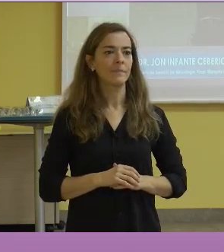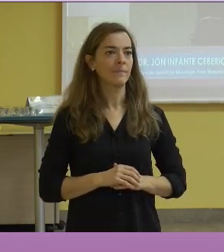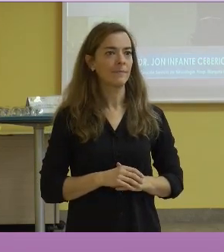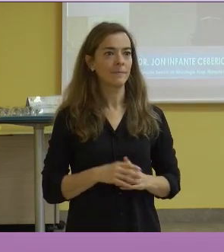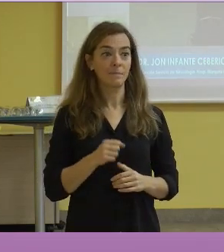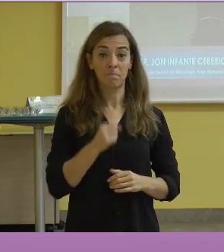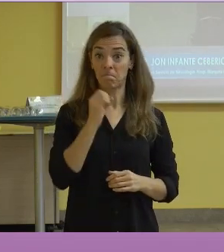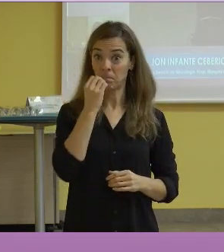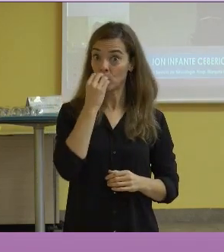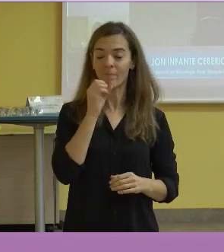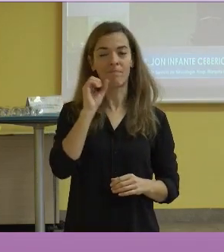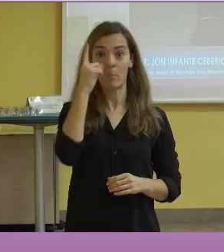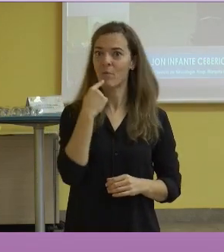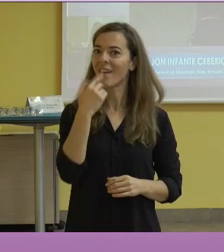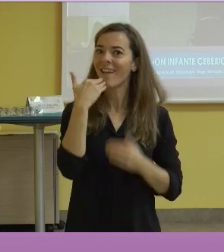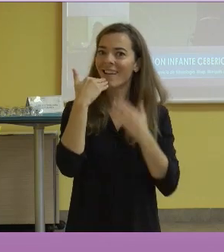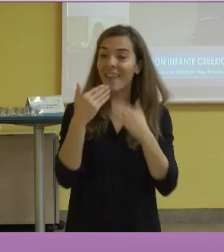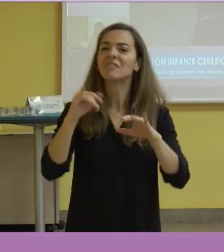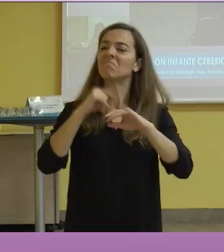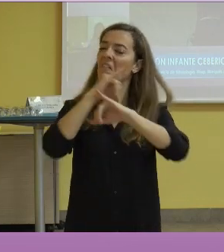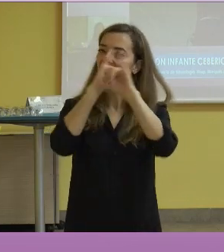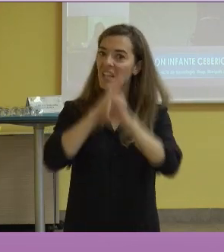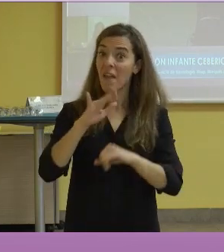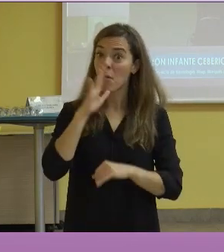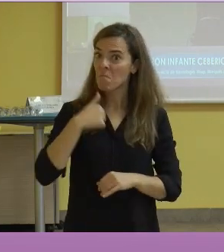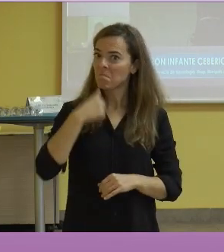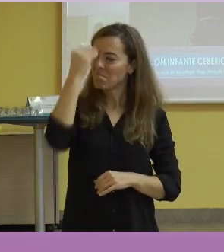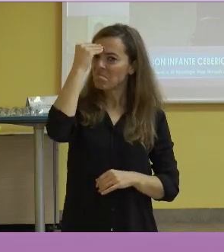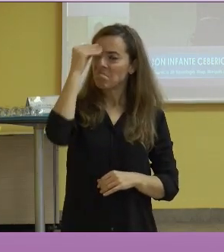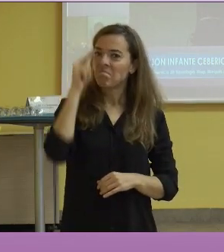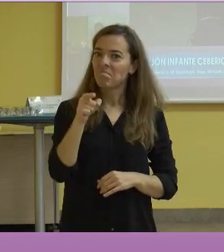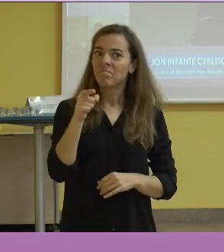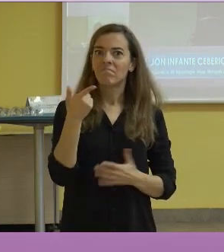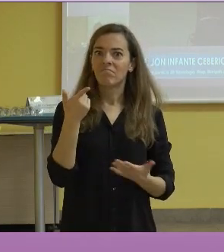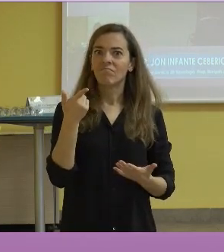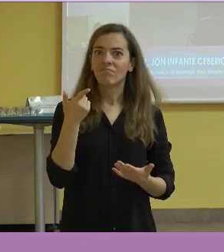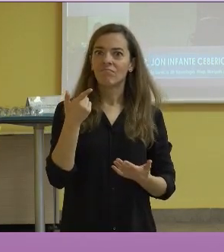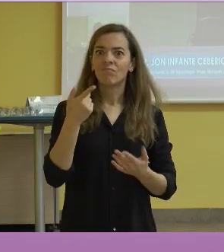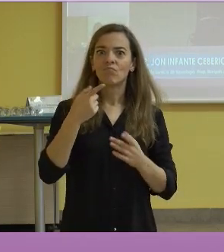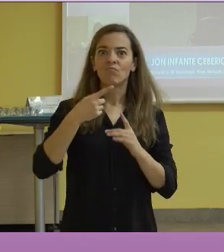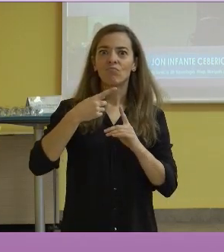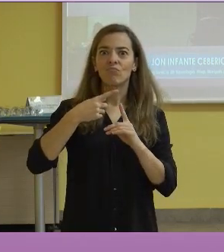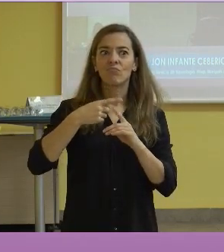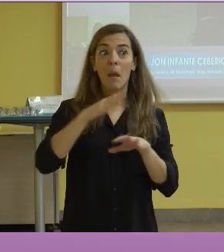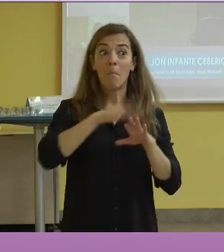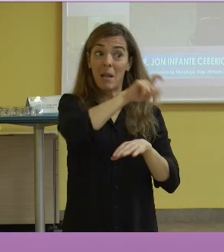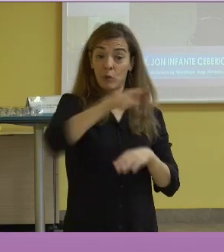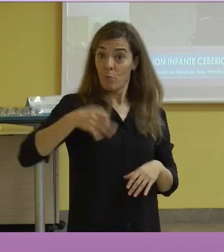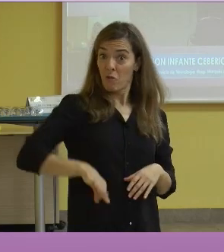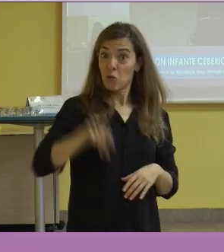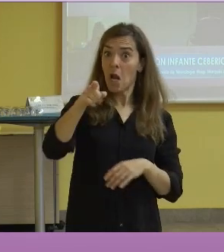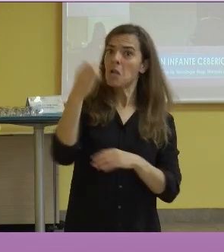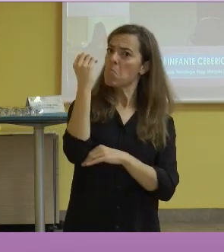Buenas. Lo primero, gracias y felicitarte porque creo que ha sido un nivel interesante para profesionales